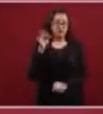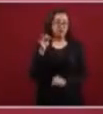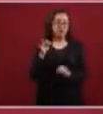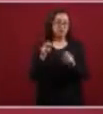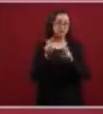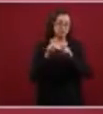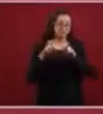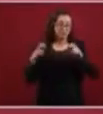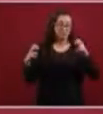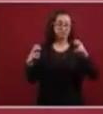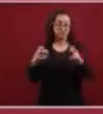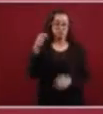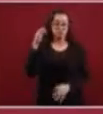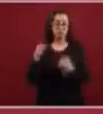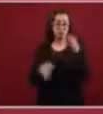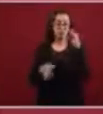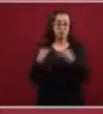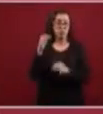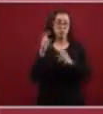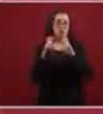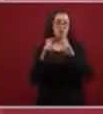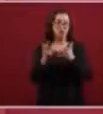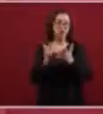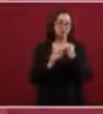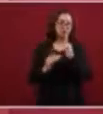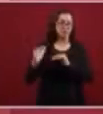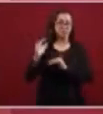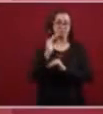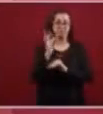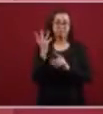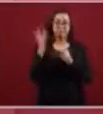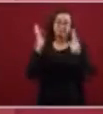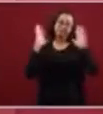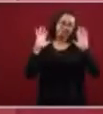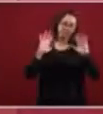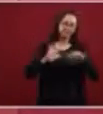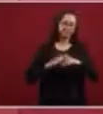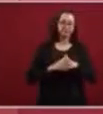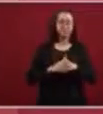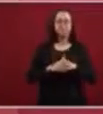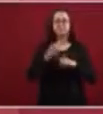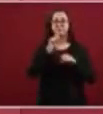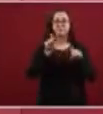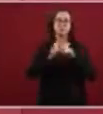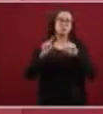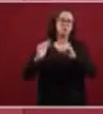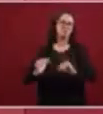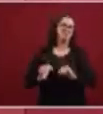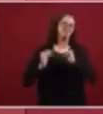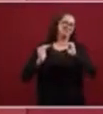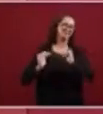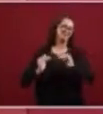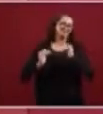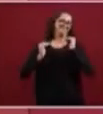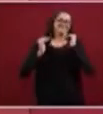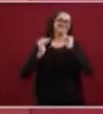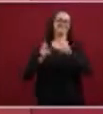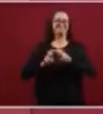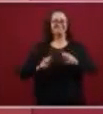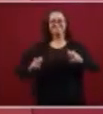jueces, de magistrados, bueno, hasta ministros